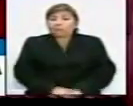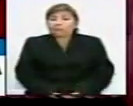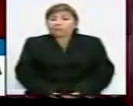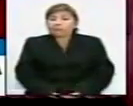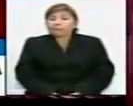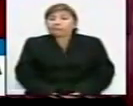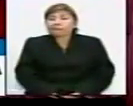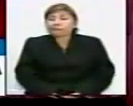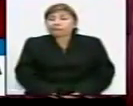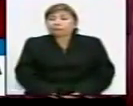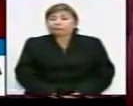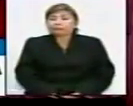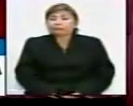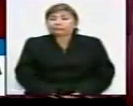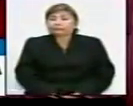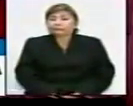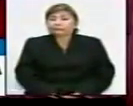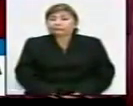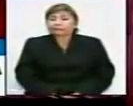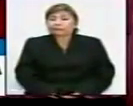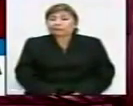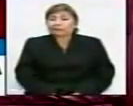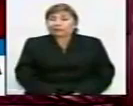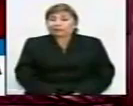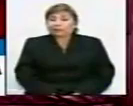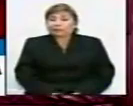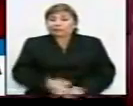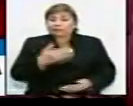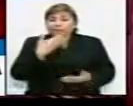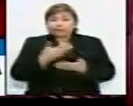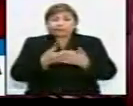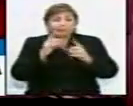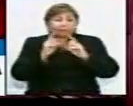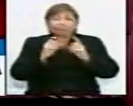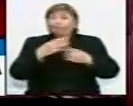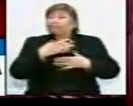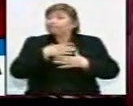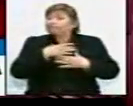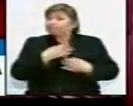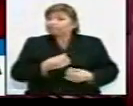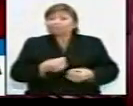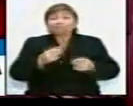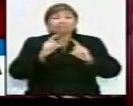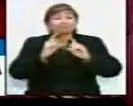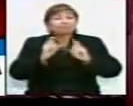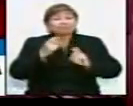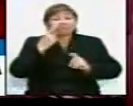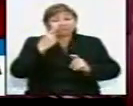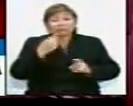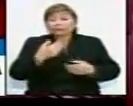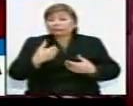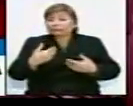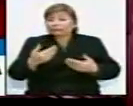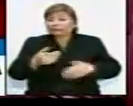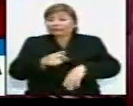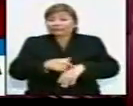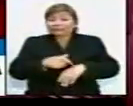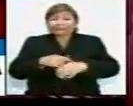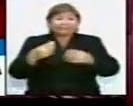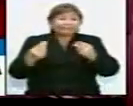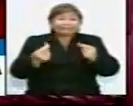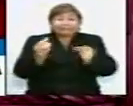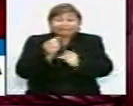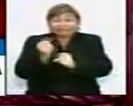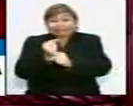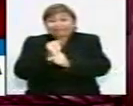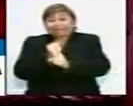señor Mendoza. Muchas gracias por sus preguntas, todas muy interesantes. Dado que estamos con el tiempo un poco